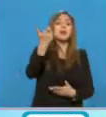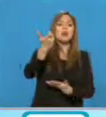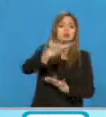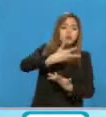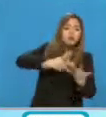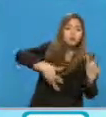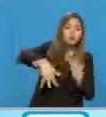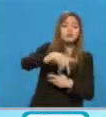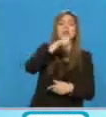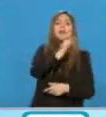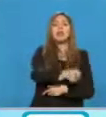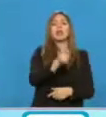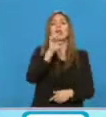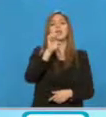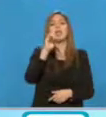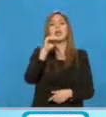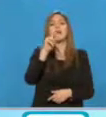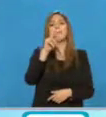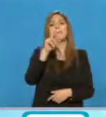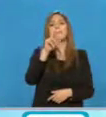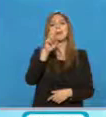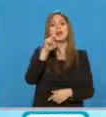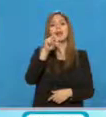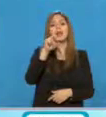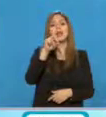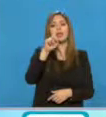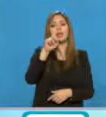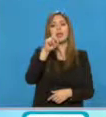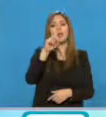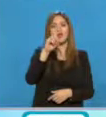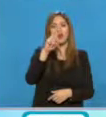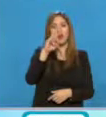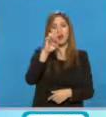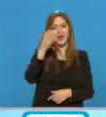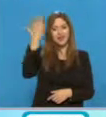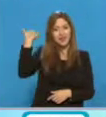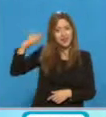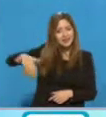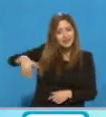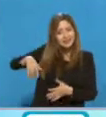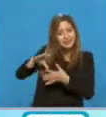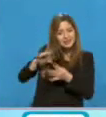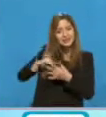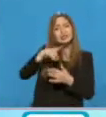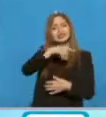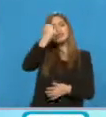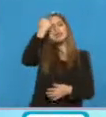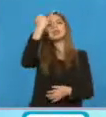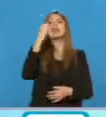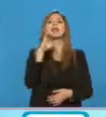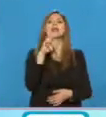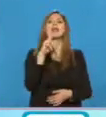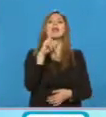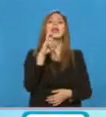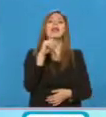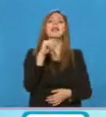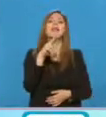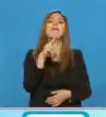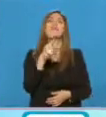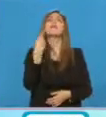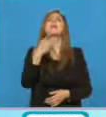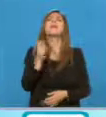Ahora en Emprendedores se hablaba acerca de la creatividad y ustedes lo fomentan también. Sí, ¿Qué sí. quiere decir esto? La economía